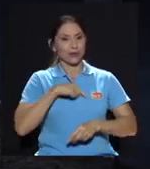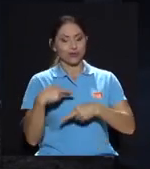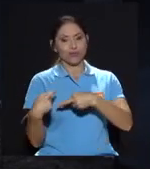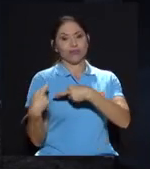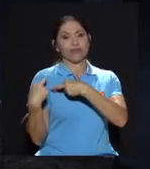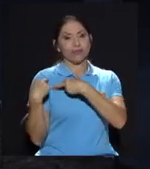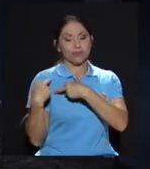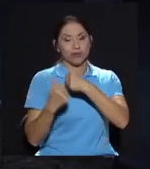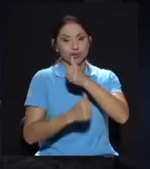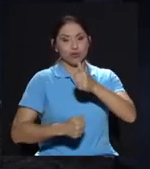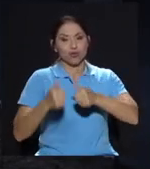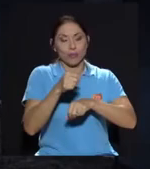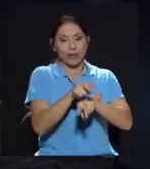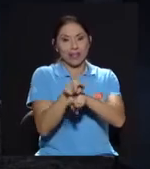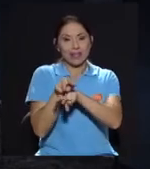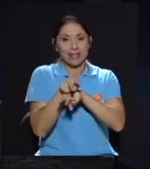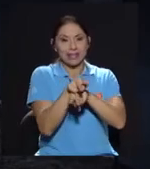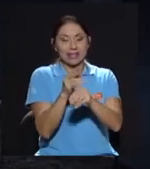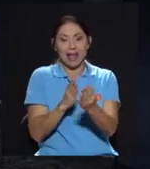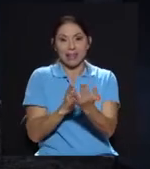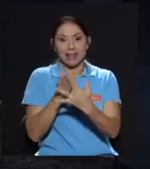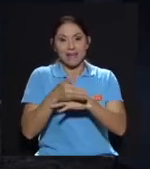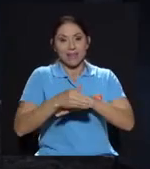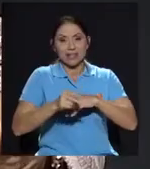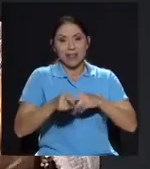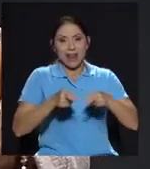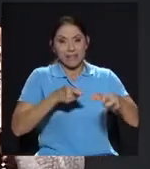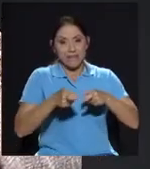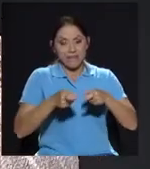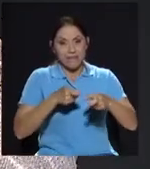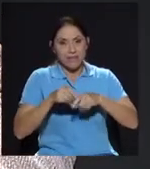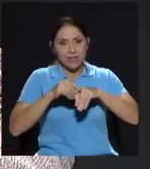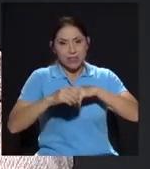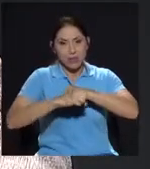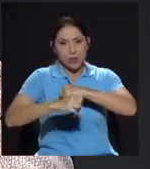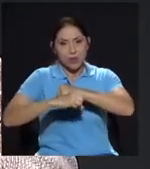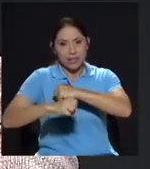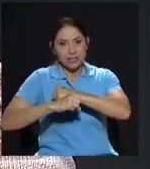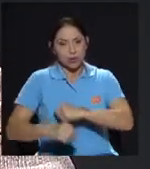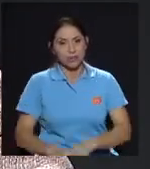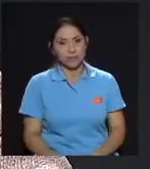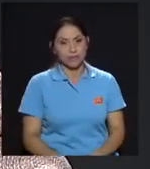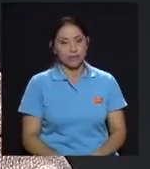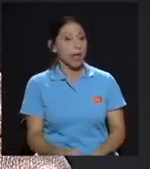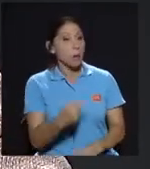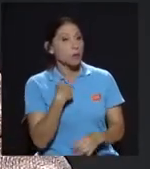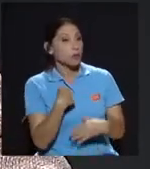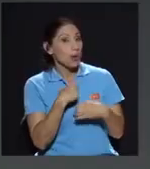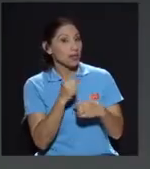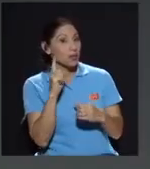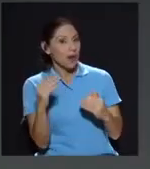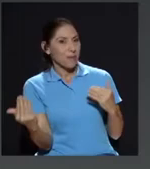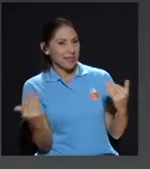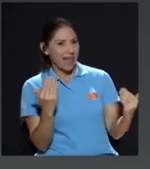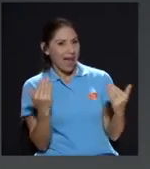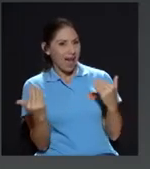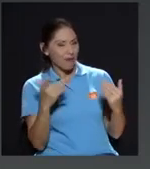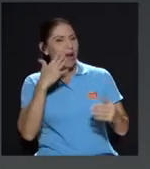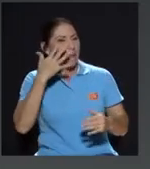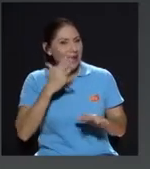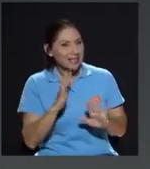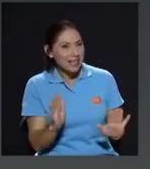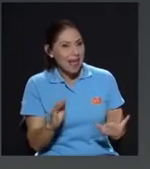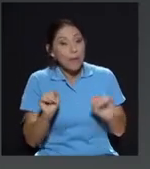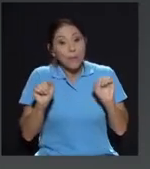divulgación cuáles son esos servicios que si son regulados porque está seguir un poco mi inventado fuera podría ser un poco los boletos